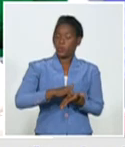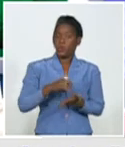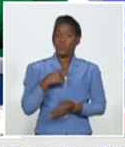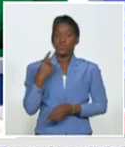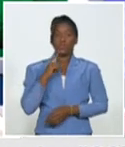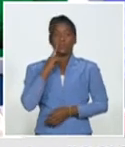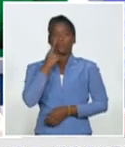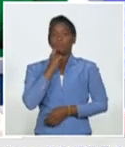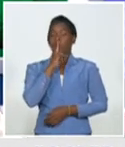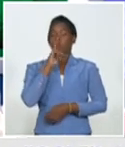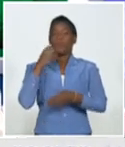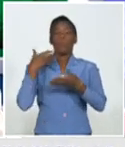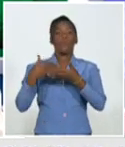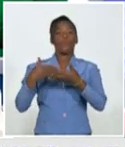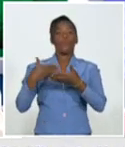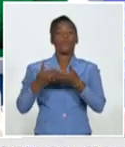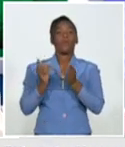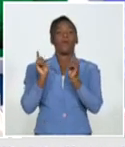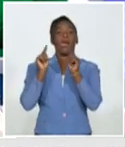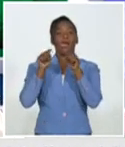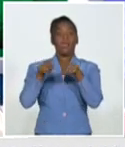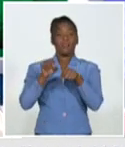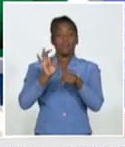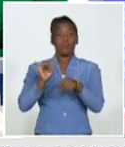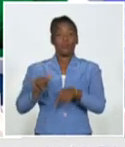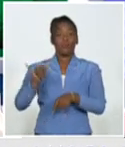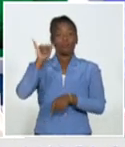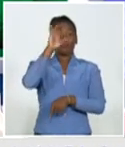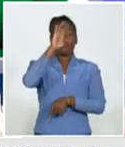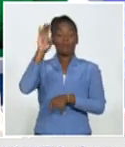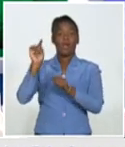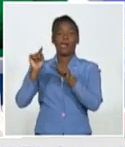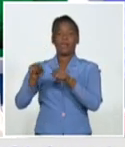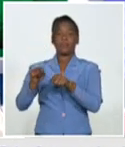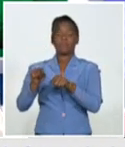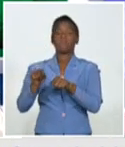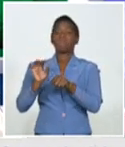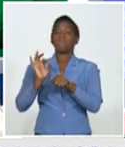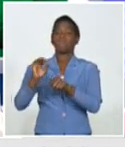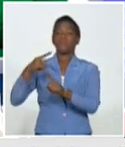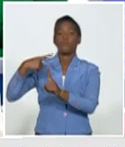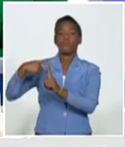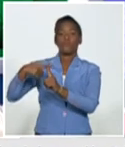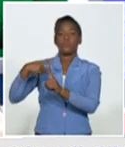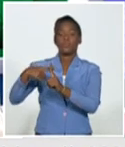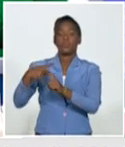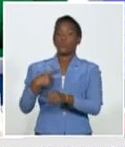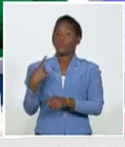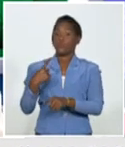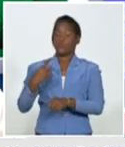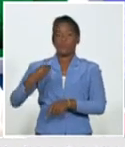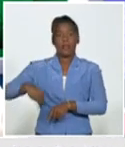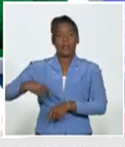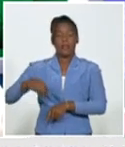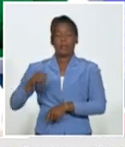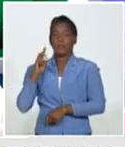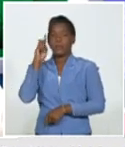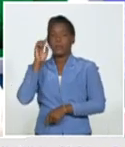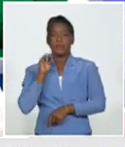se hizo en el aeropuerto resultó positivo. Fue ingresada inicialmente